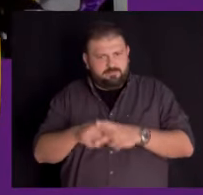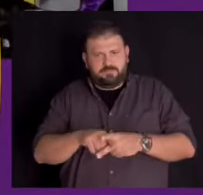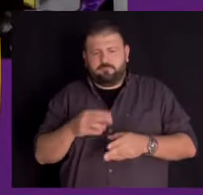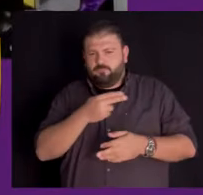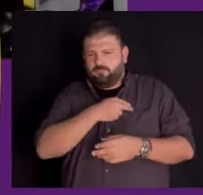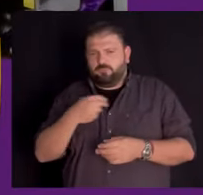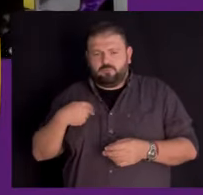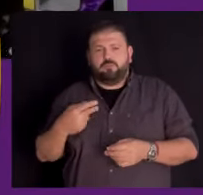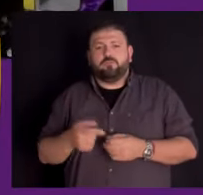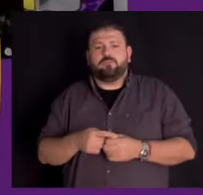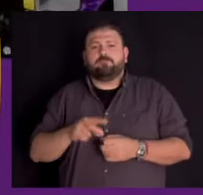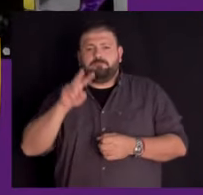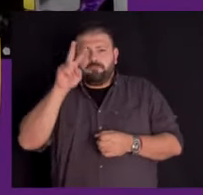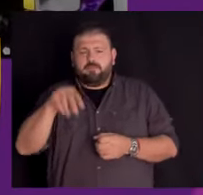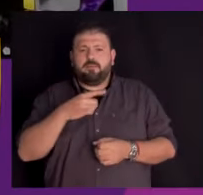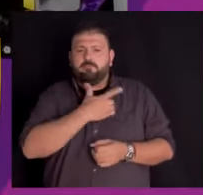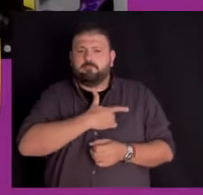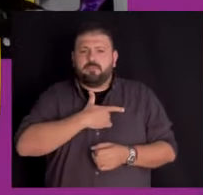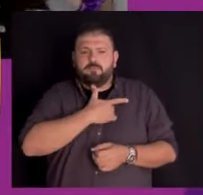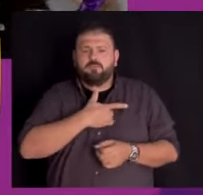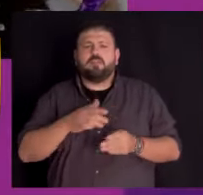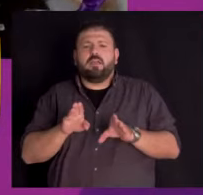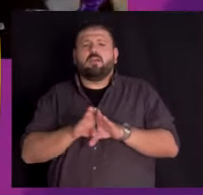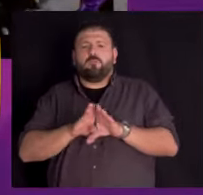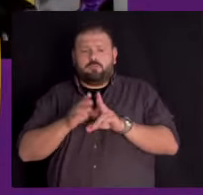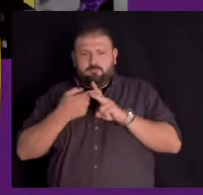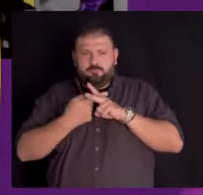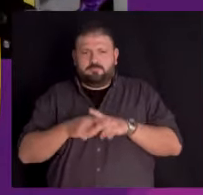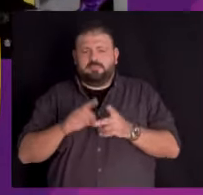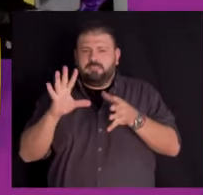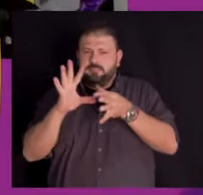me gustaría entonces que podamos comenzar a poder